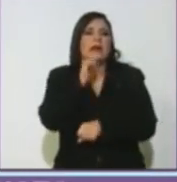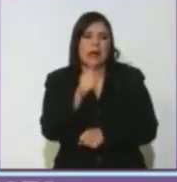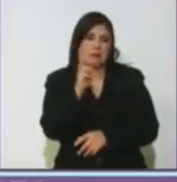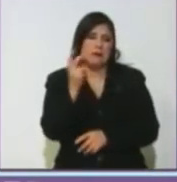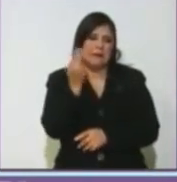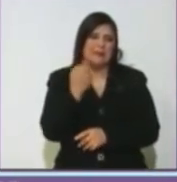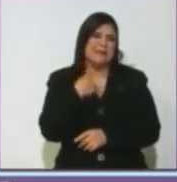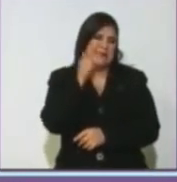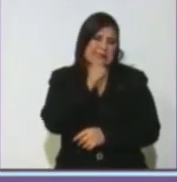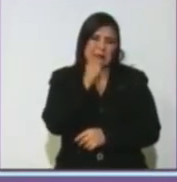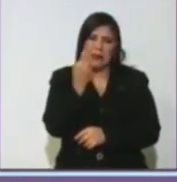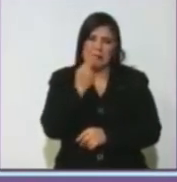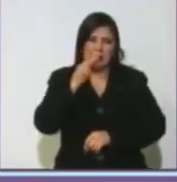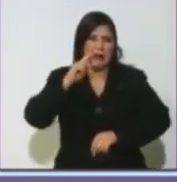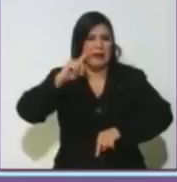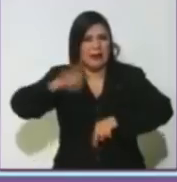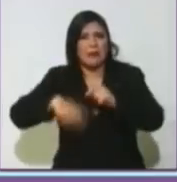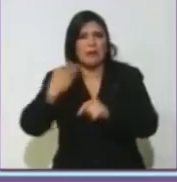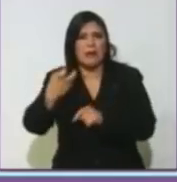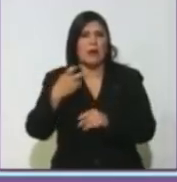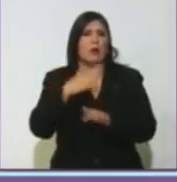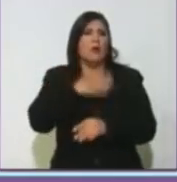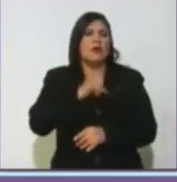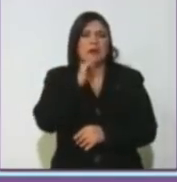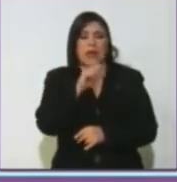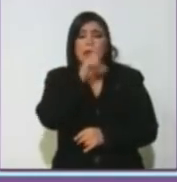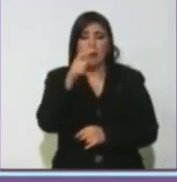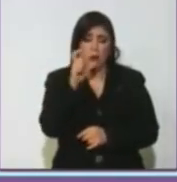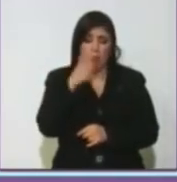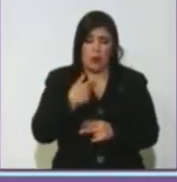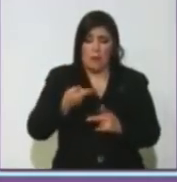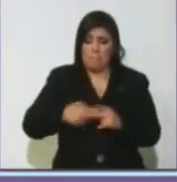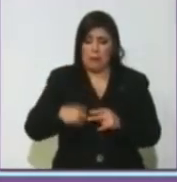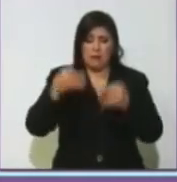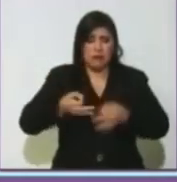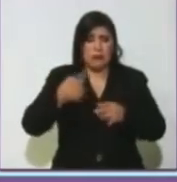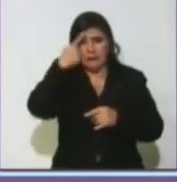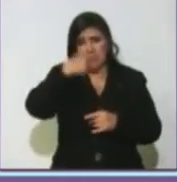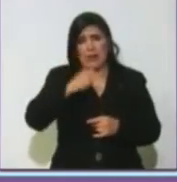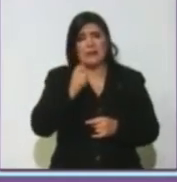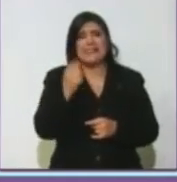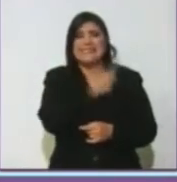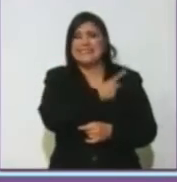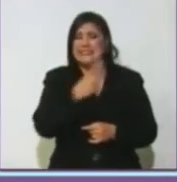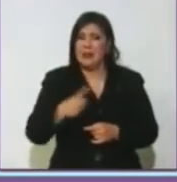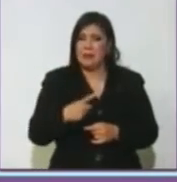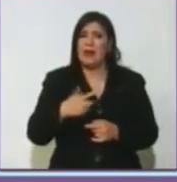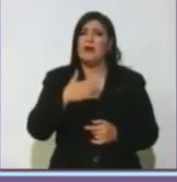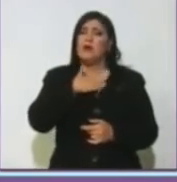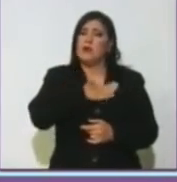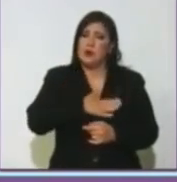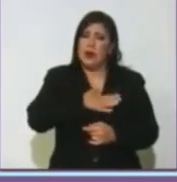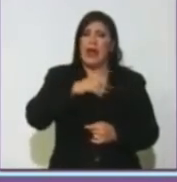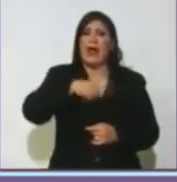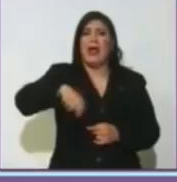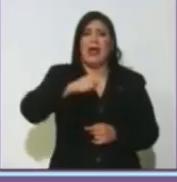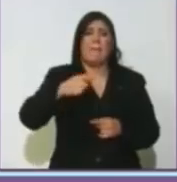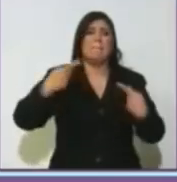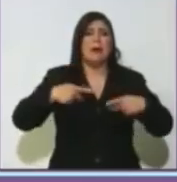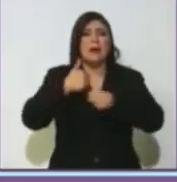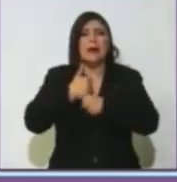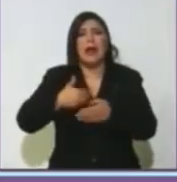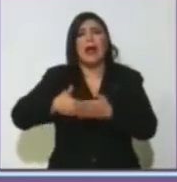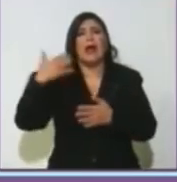por eso mi compromiso desde el primer día que inició esta campaña hacerle justicia a las víctimas de los sismos del 19 de septiembre